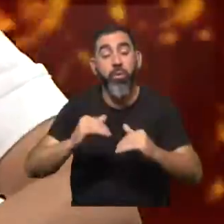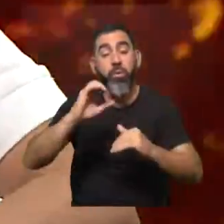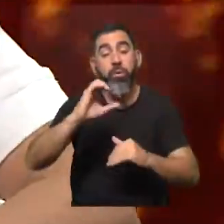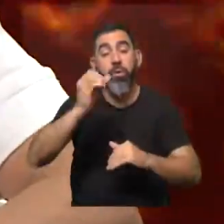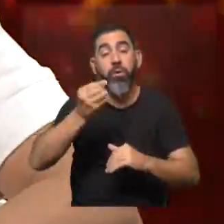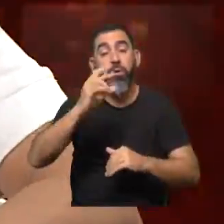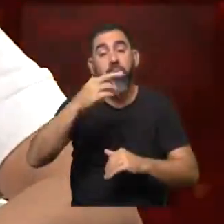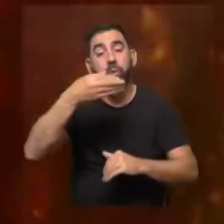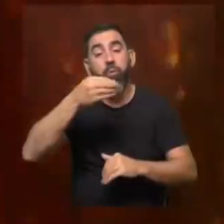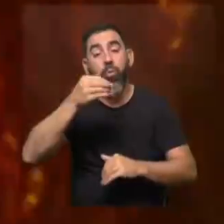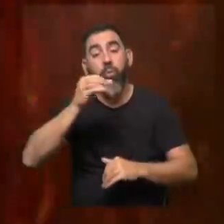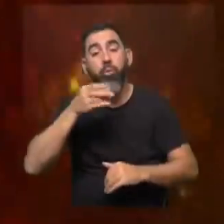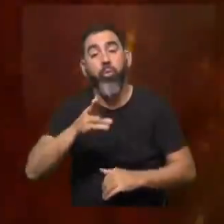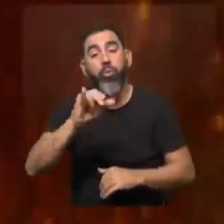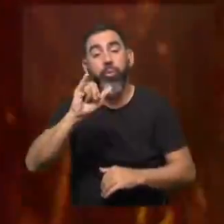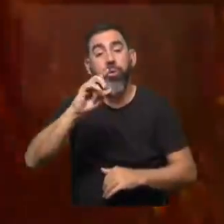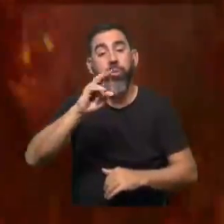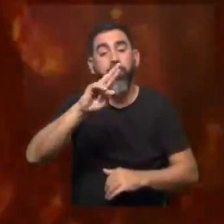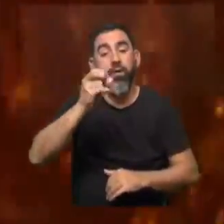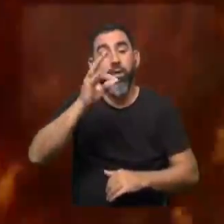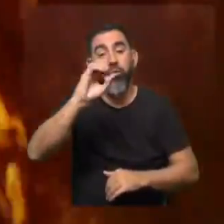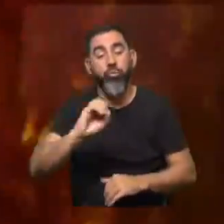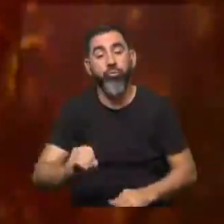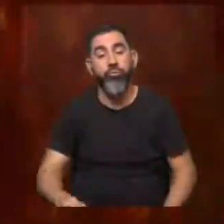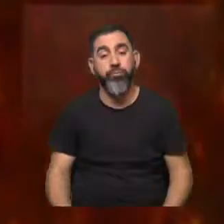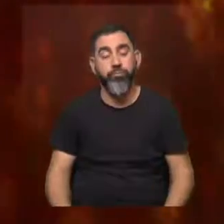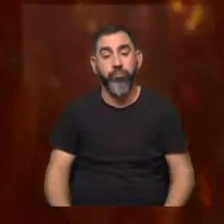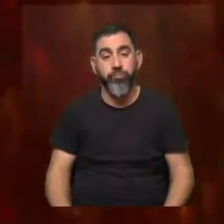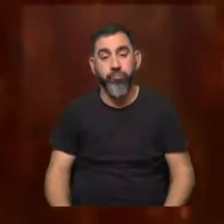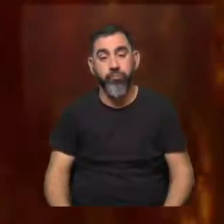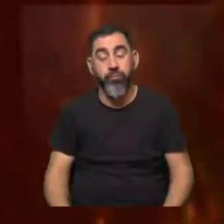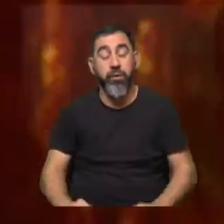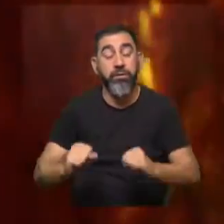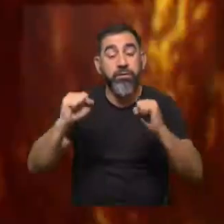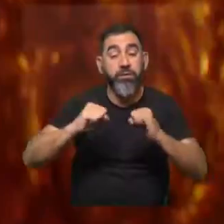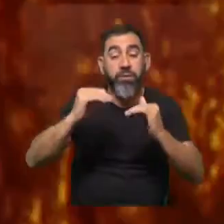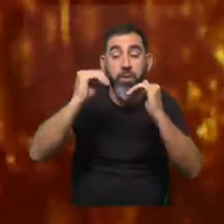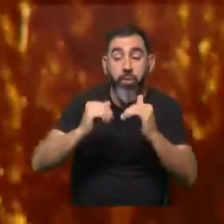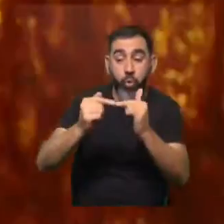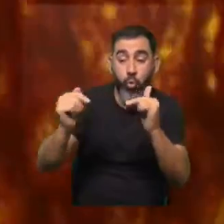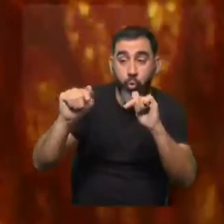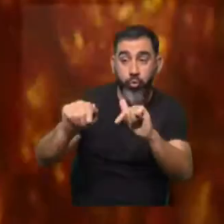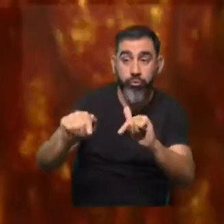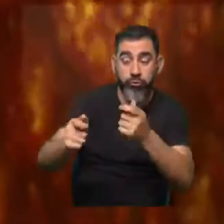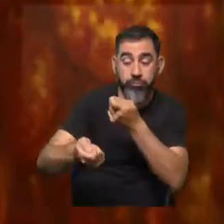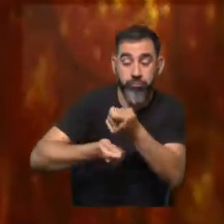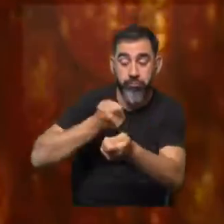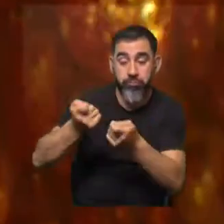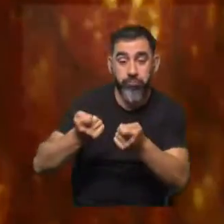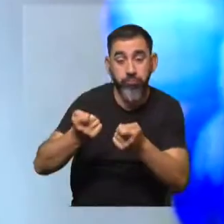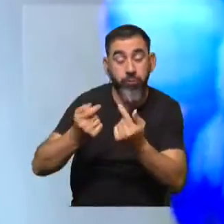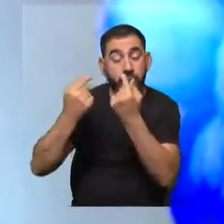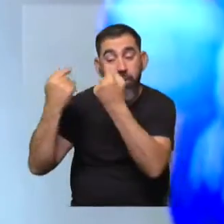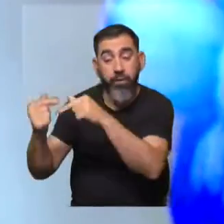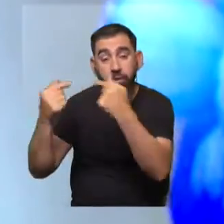Claro. Pero ahí está, ¿no? Los nichos de mercado que decías vos. Exacto. Una cerveza reducida en carbohidratos tiene un